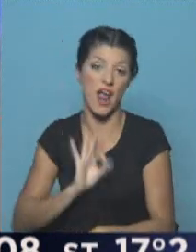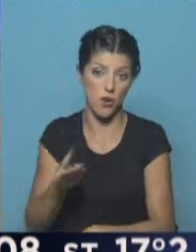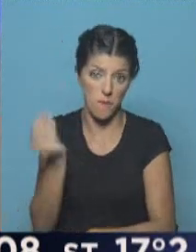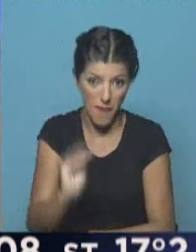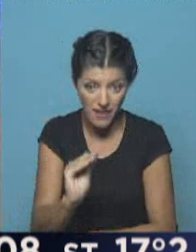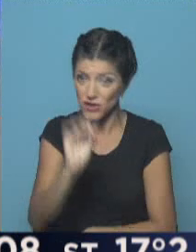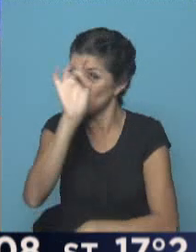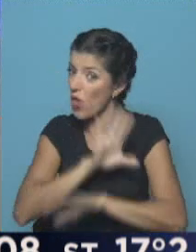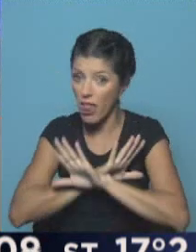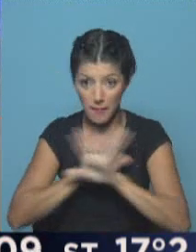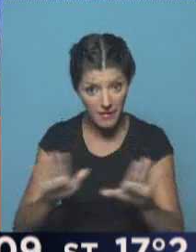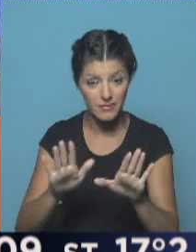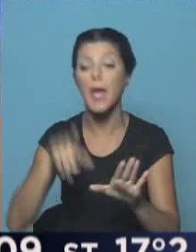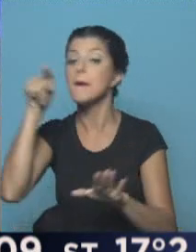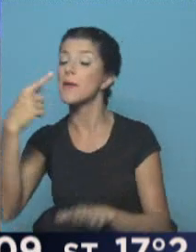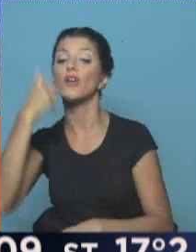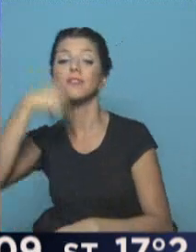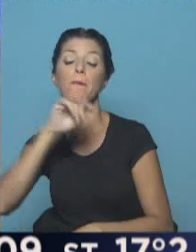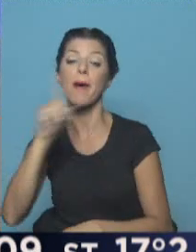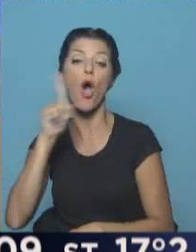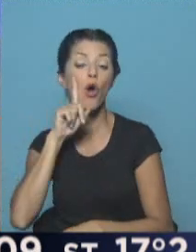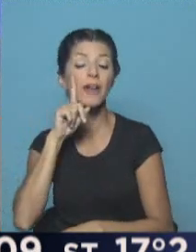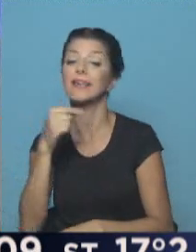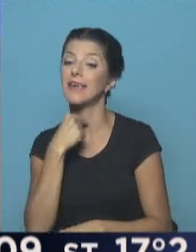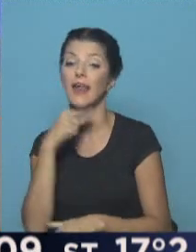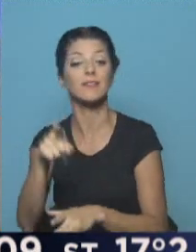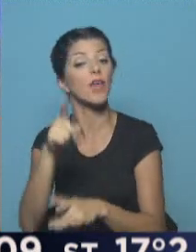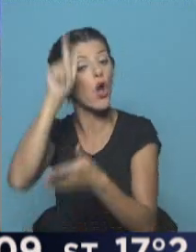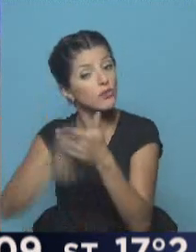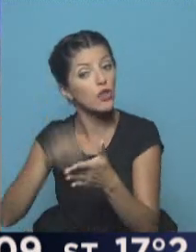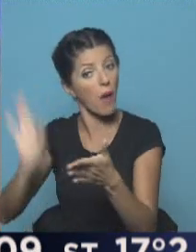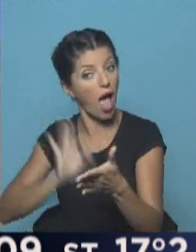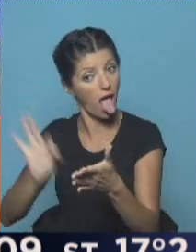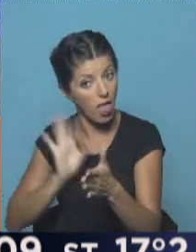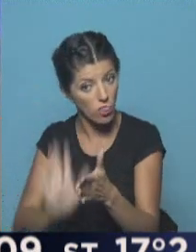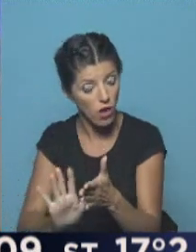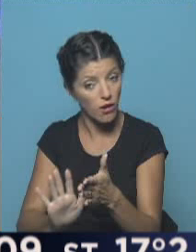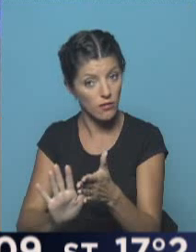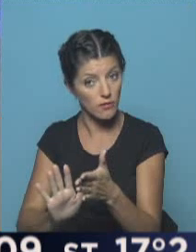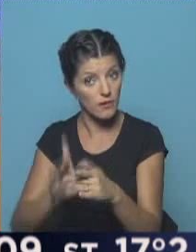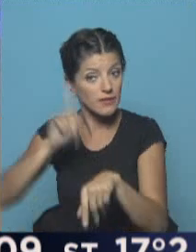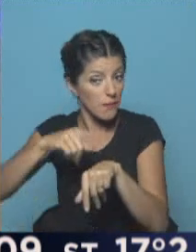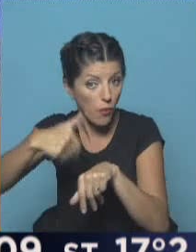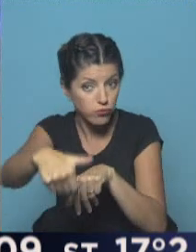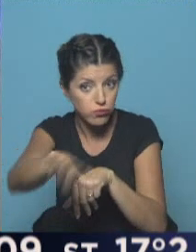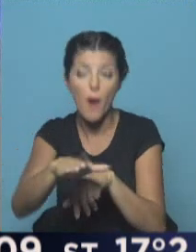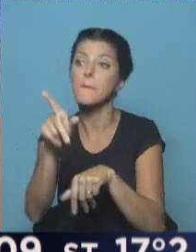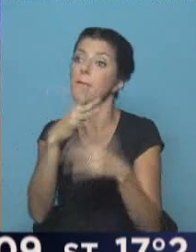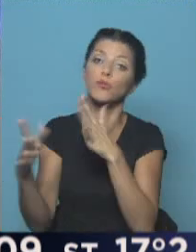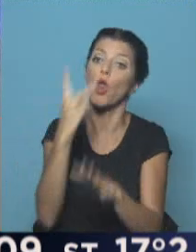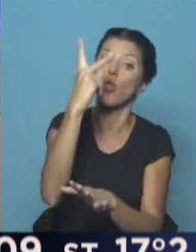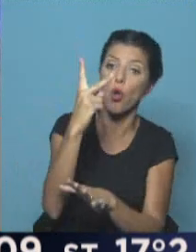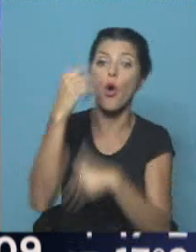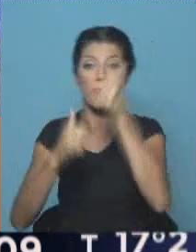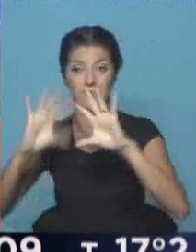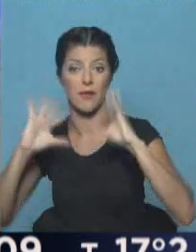Quiere Qatar como mundial final, en este caso un contrato por lo menos de dos